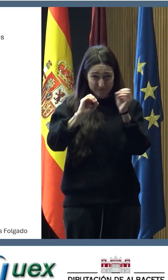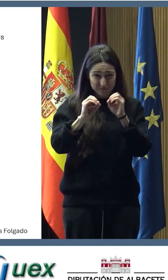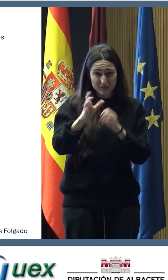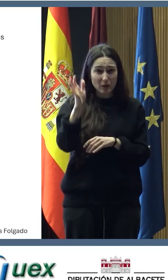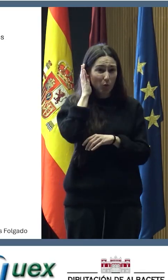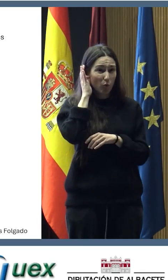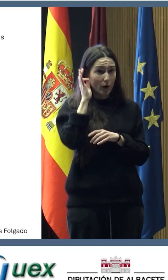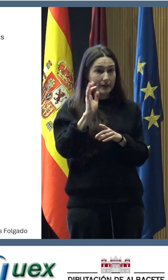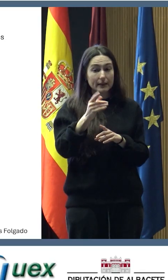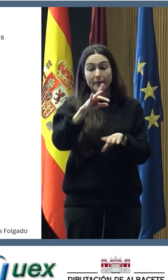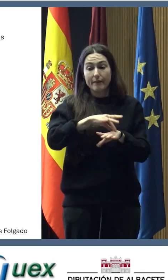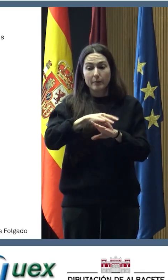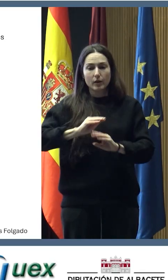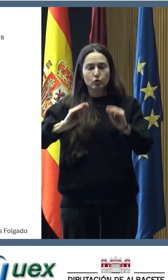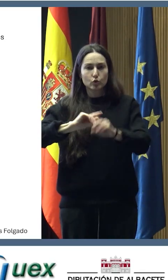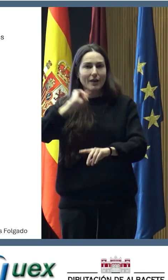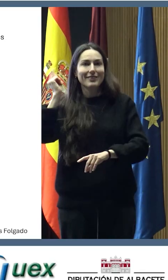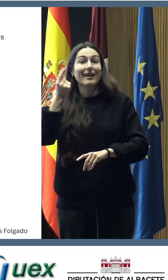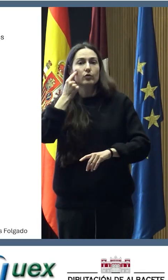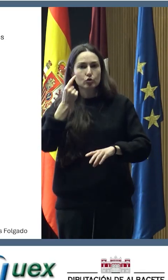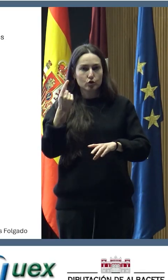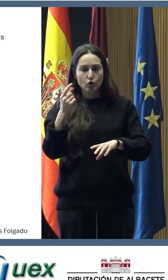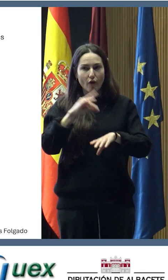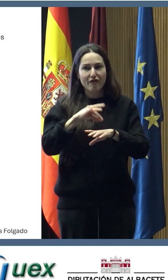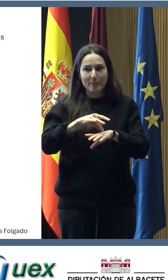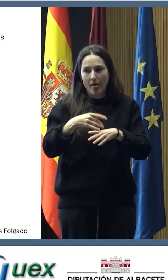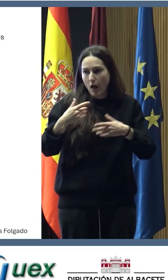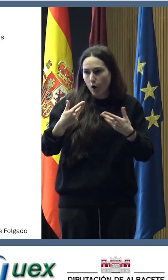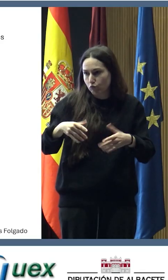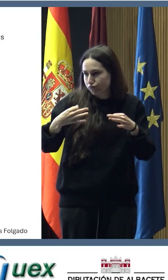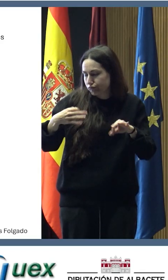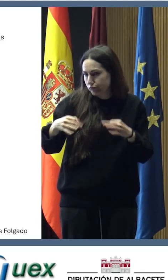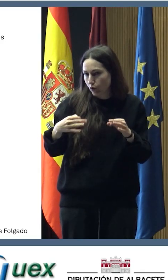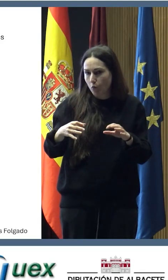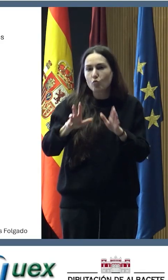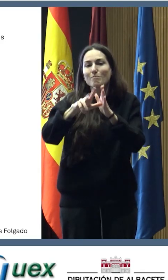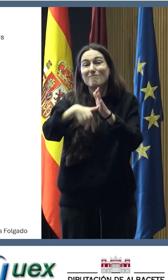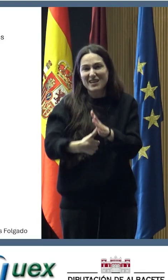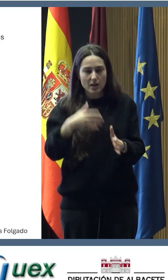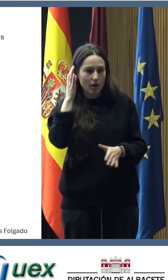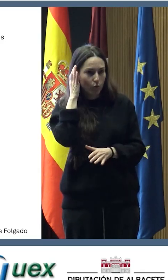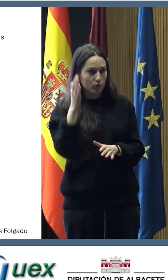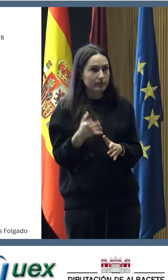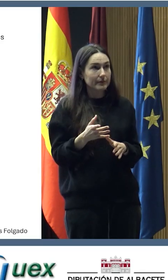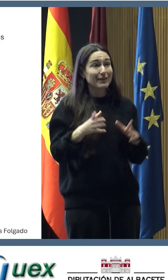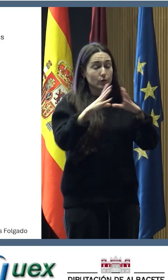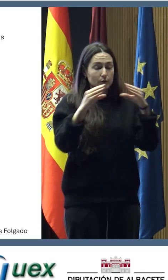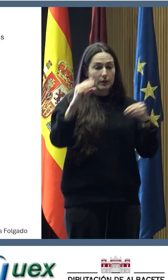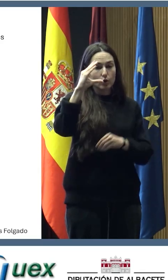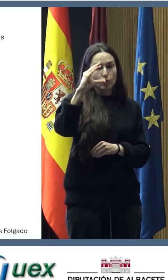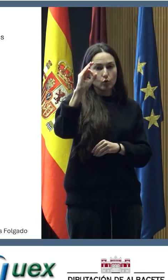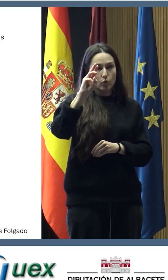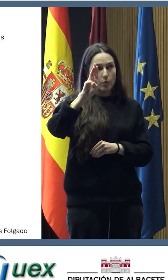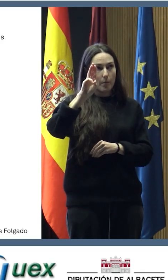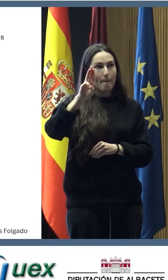diagnósticos de enfermedades comunes. Un estudio hecho en la Universidad de Copenhague con 7 millones de hombres y